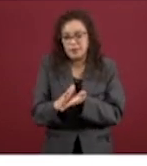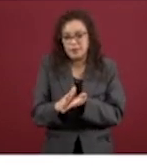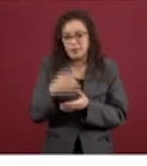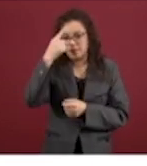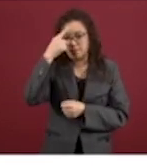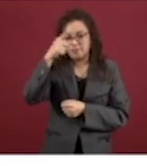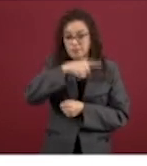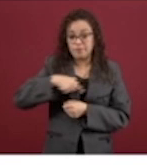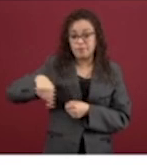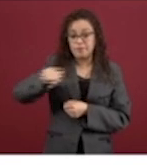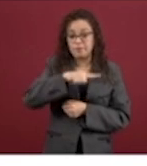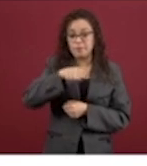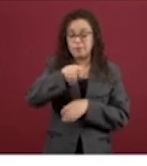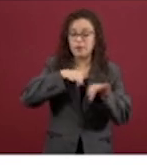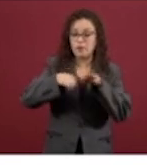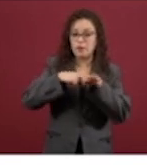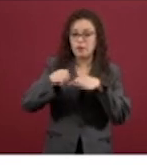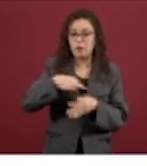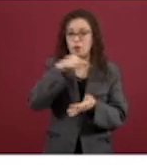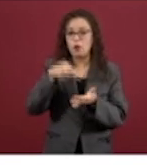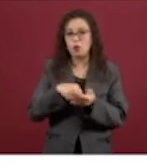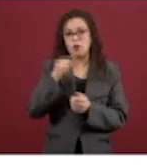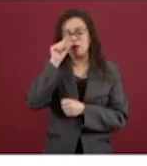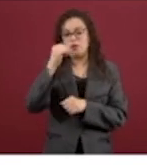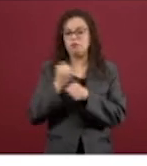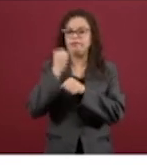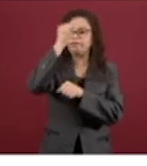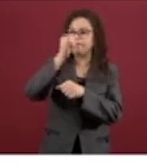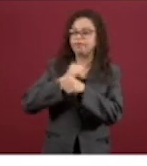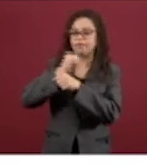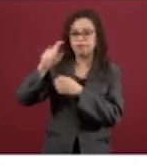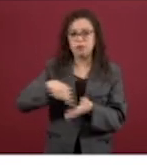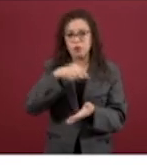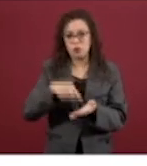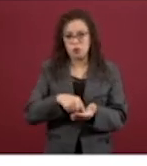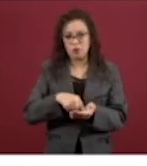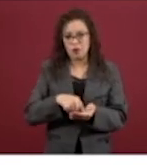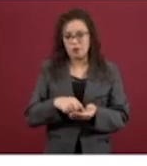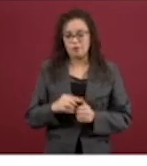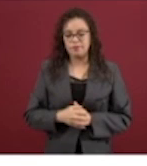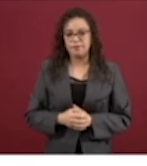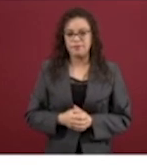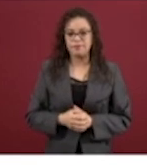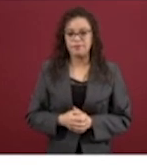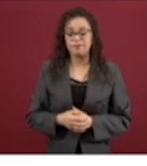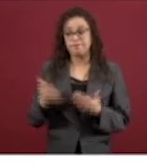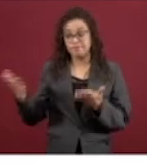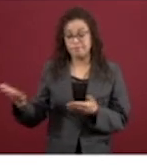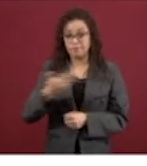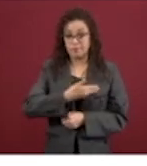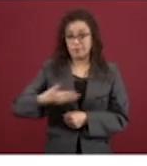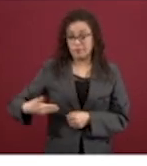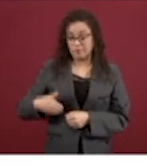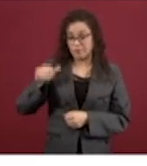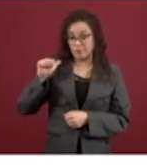servicio social en áreas marginadas de su puntaje total. Pero también el señor presidente ha pedido que llamemos a la